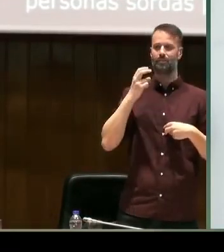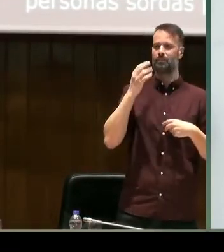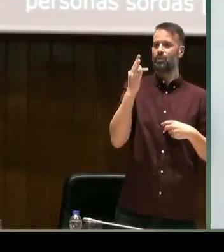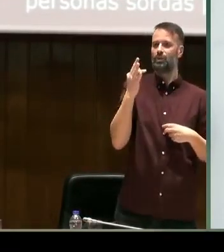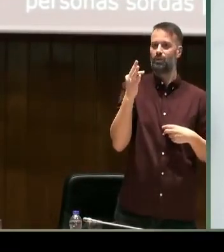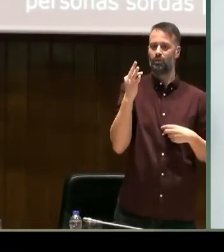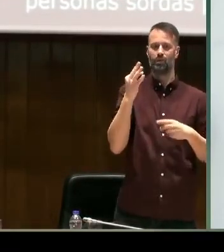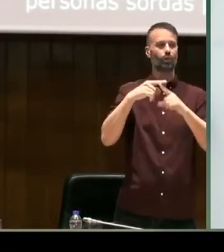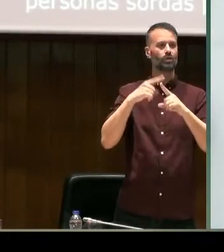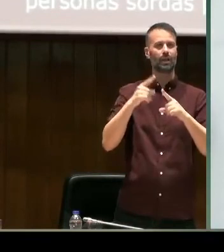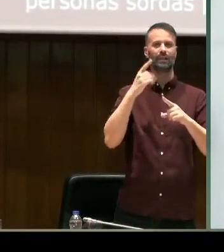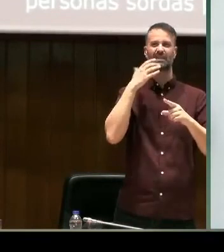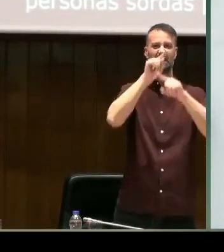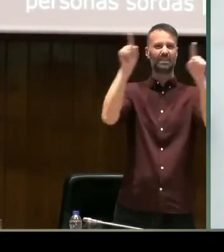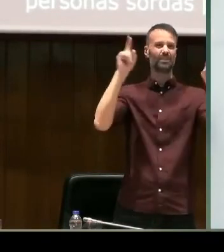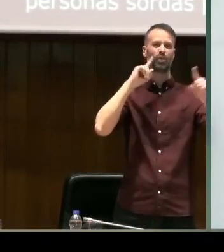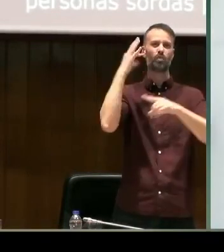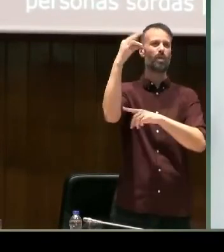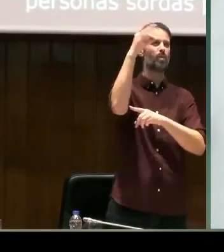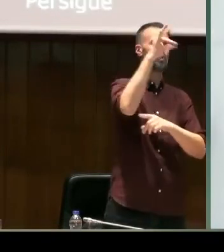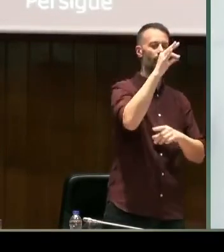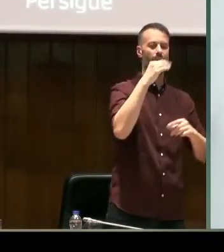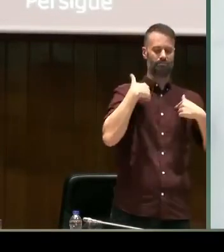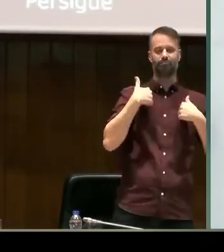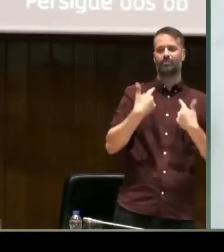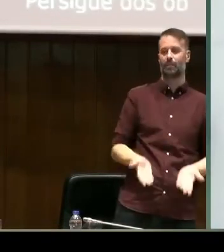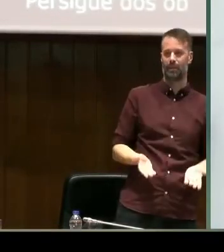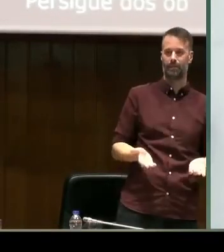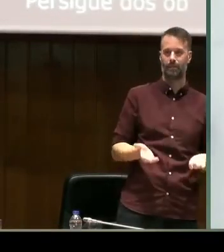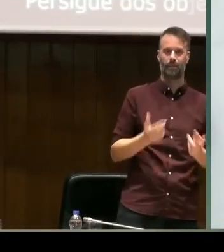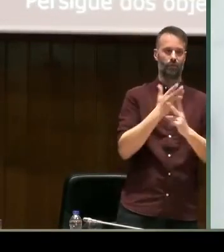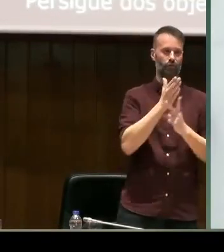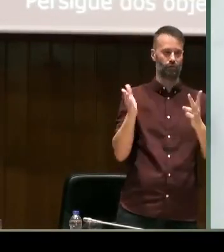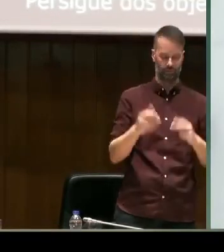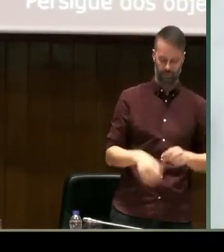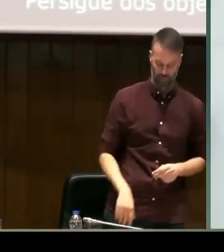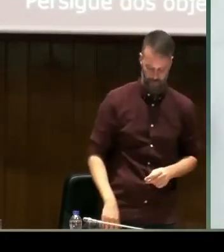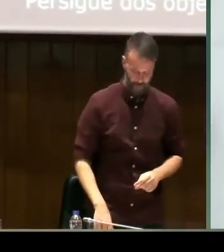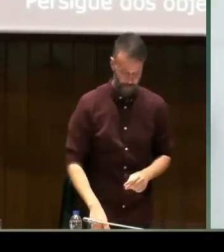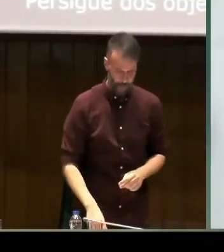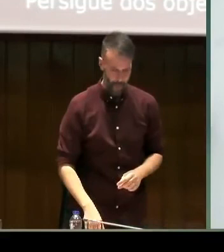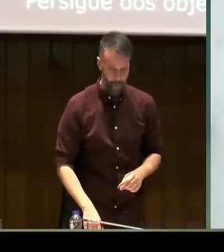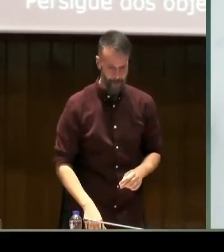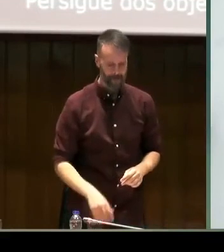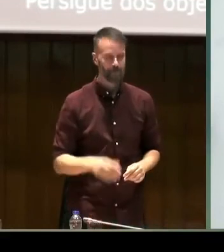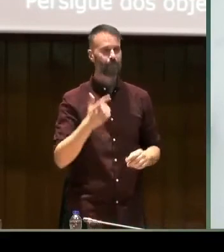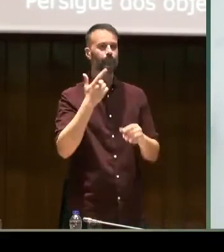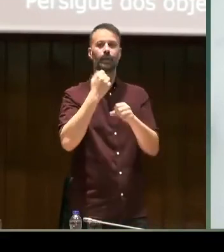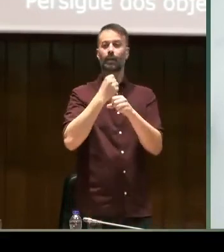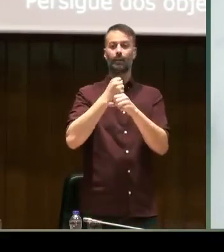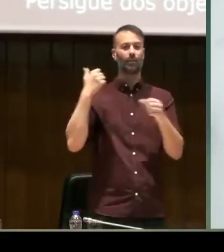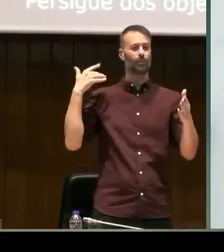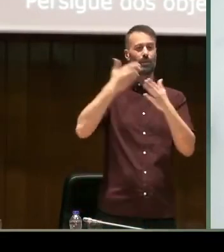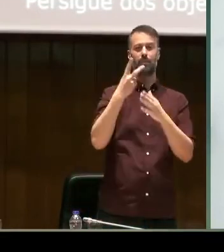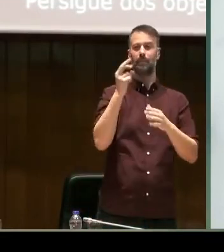una autopercepción positiva de ellas mismas. Que si alguien puede hacer algo, ellas